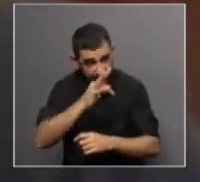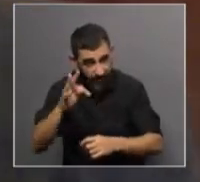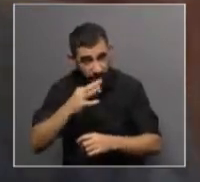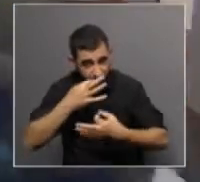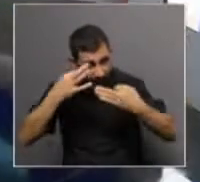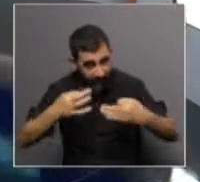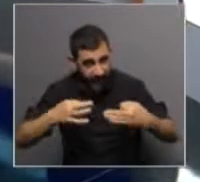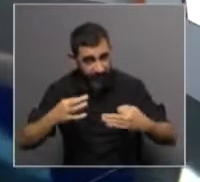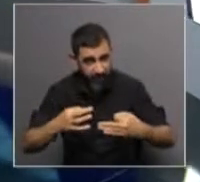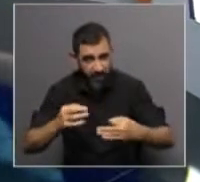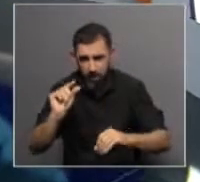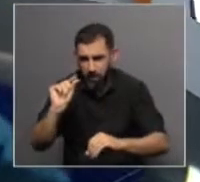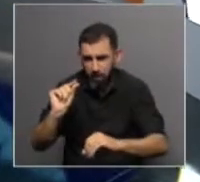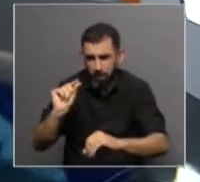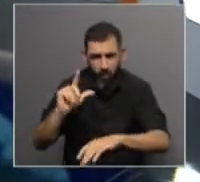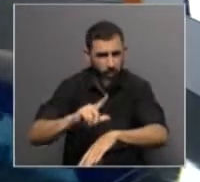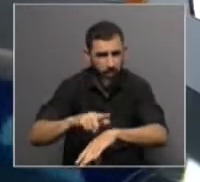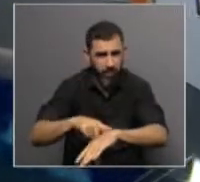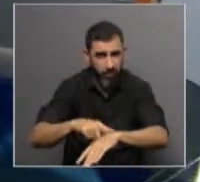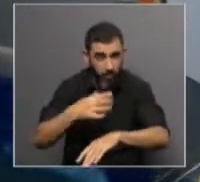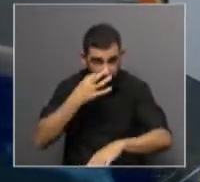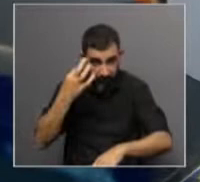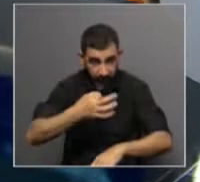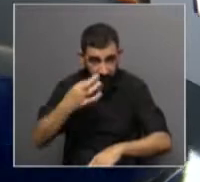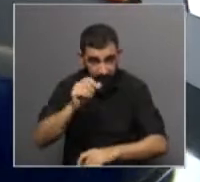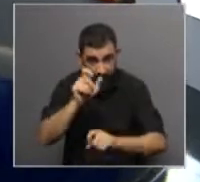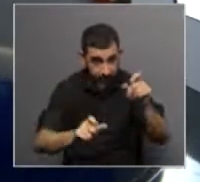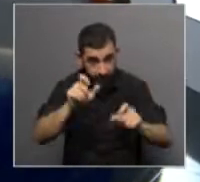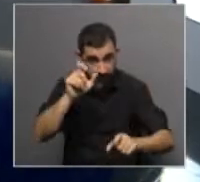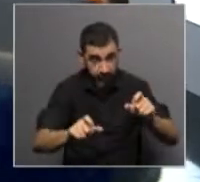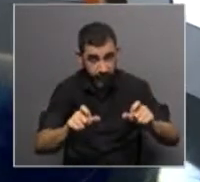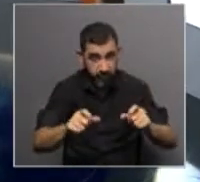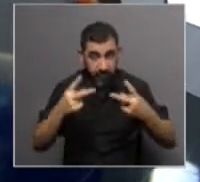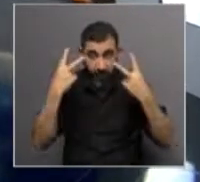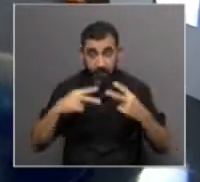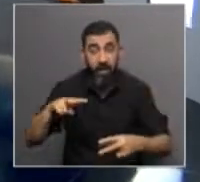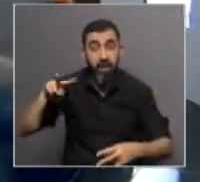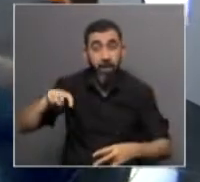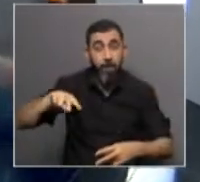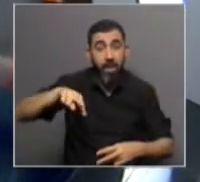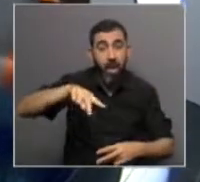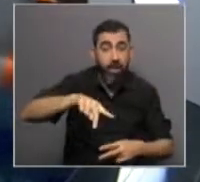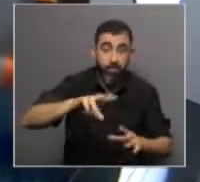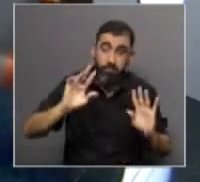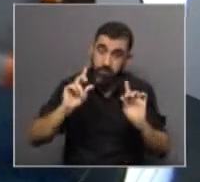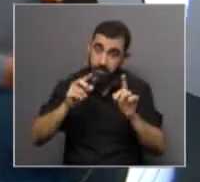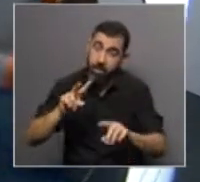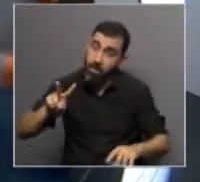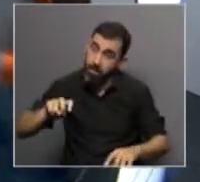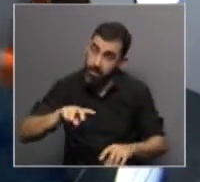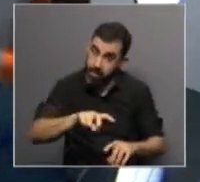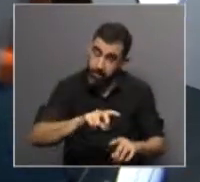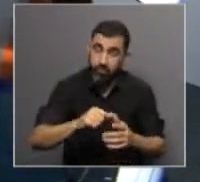en escasísimo tiempo estas gentes que se desplazaban a pie, muy importante,